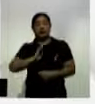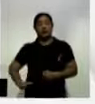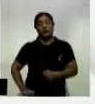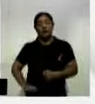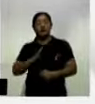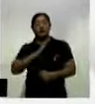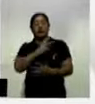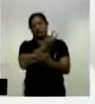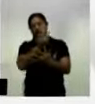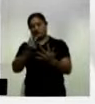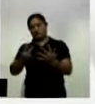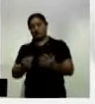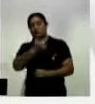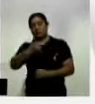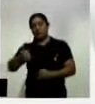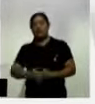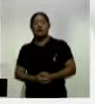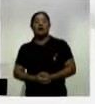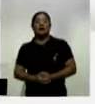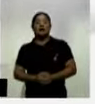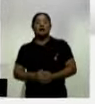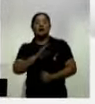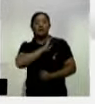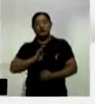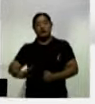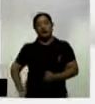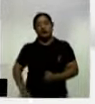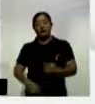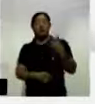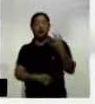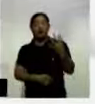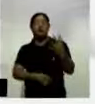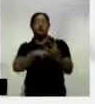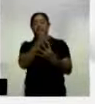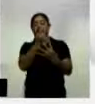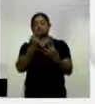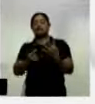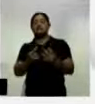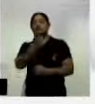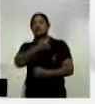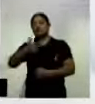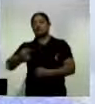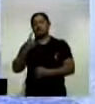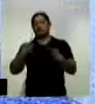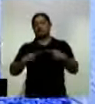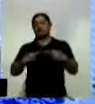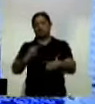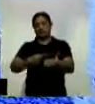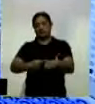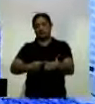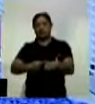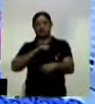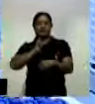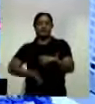comuna. En tanto, Cuajomulco, Texoloc, Tecopilco y Quiletla suman un caso cada municipio. Con información de la redacción,